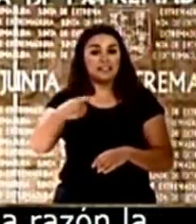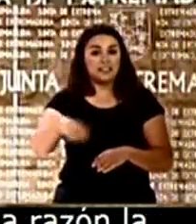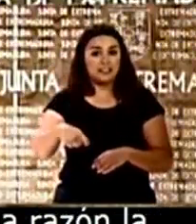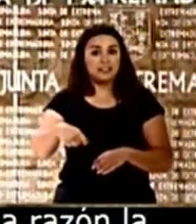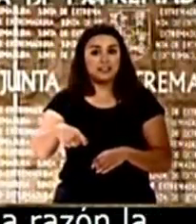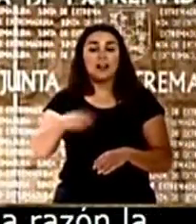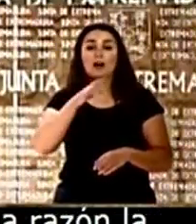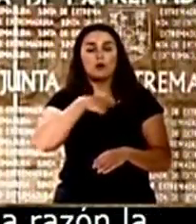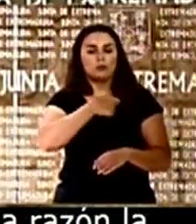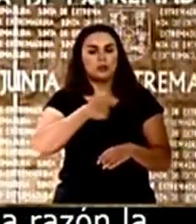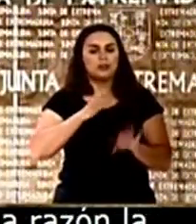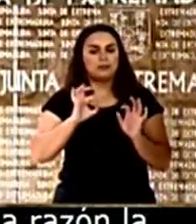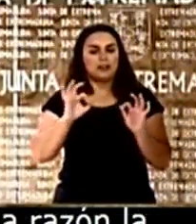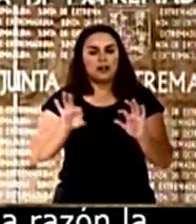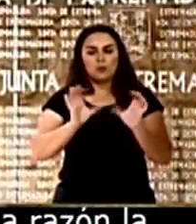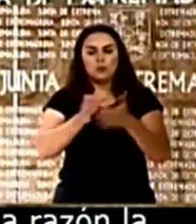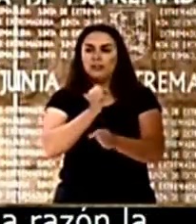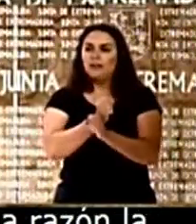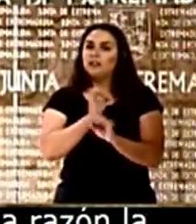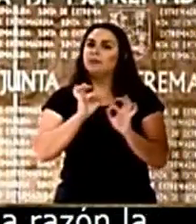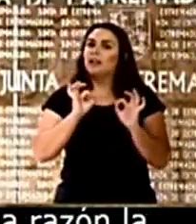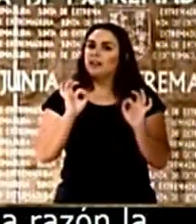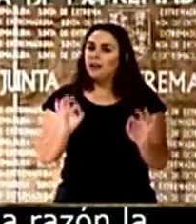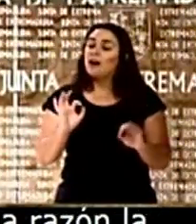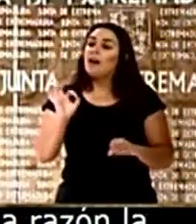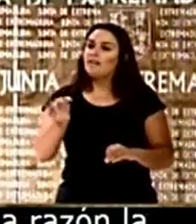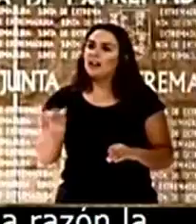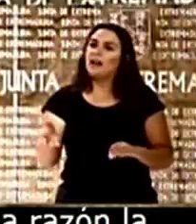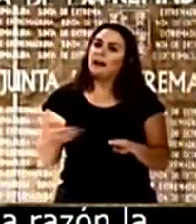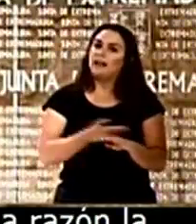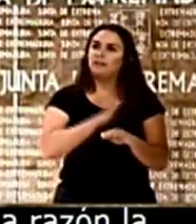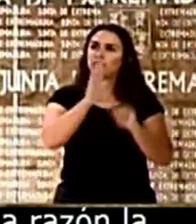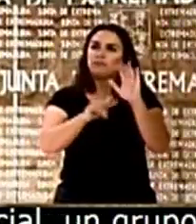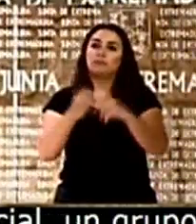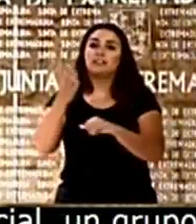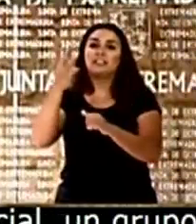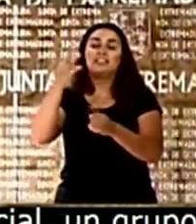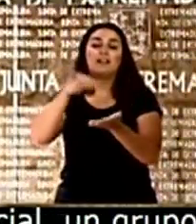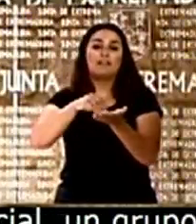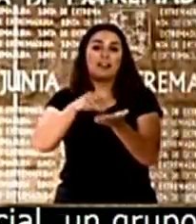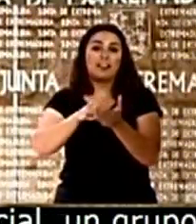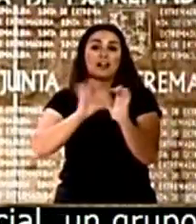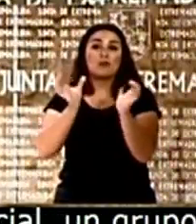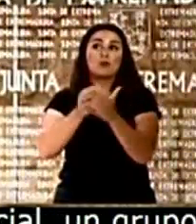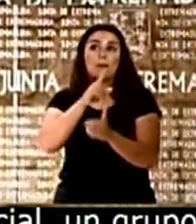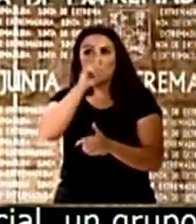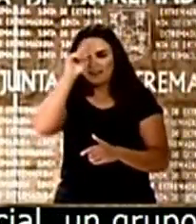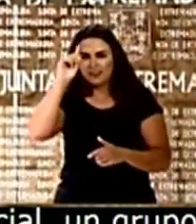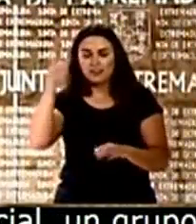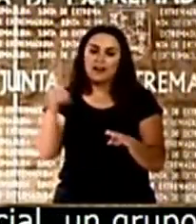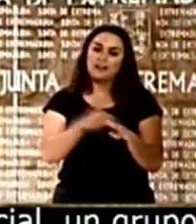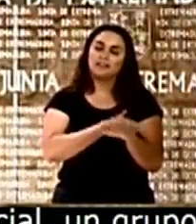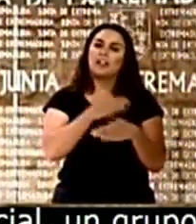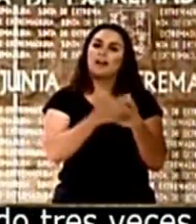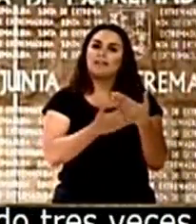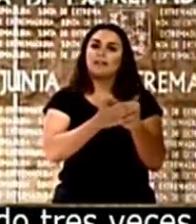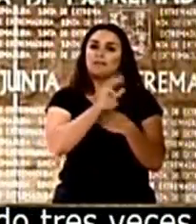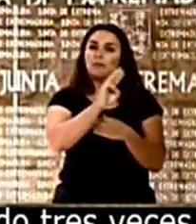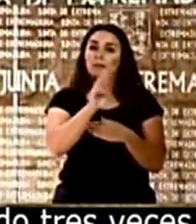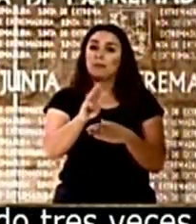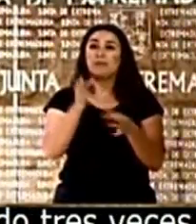comisionado especial, un grupo de trabajo especial. Es verdad que nos han convocado 3 veces a reuniones en Madrid, en el anterior Gobierno del Partido Popular, y poco